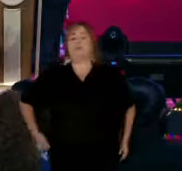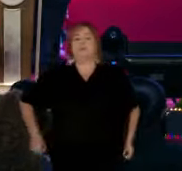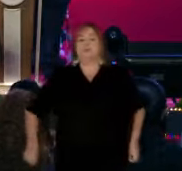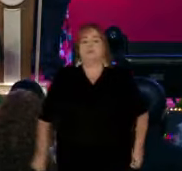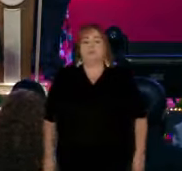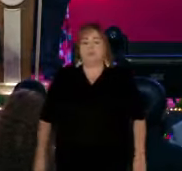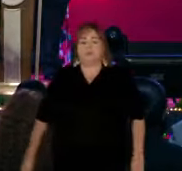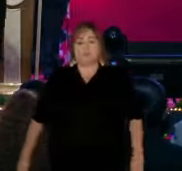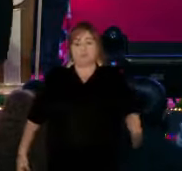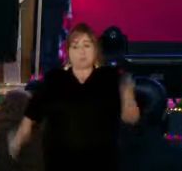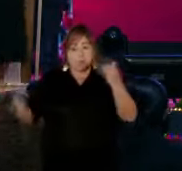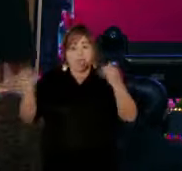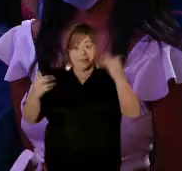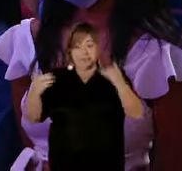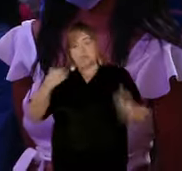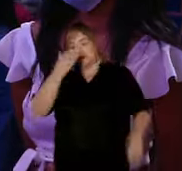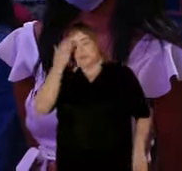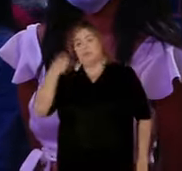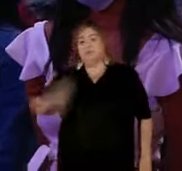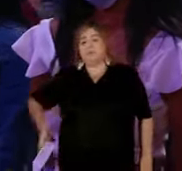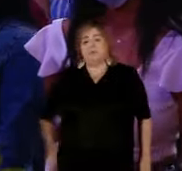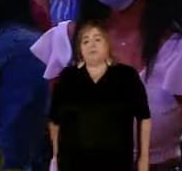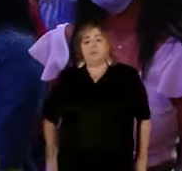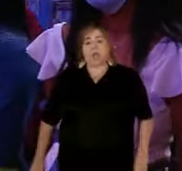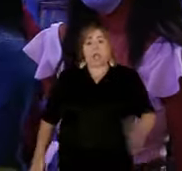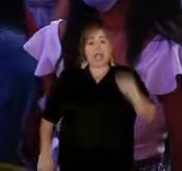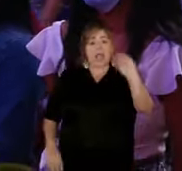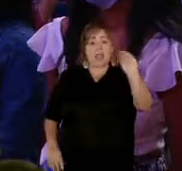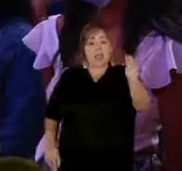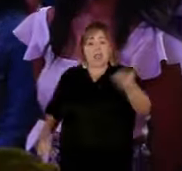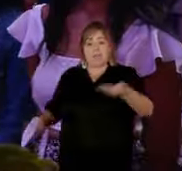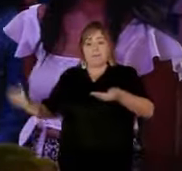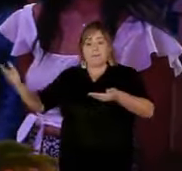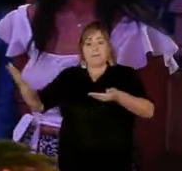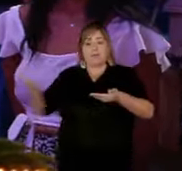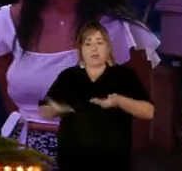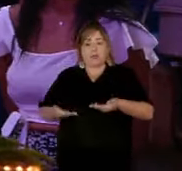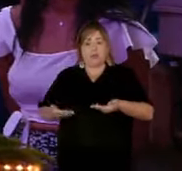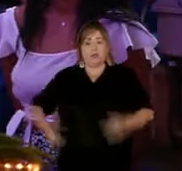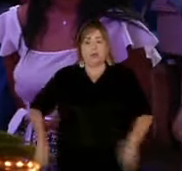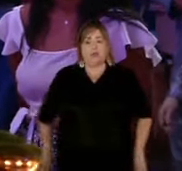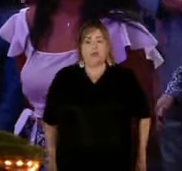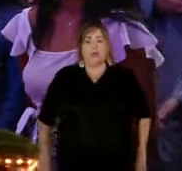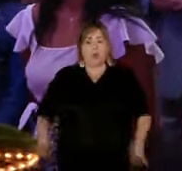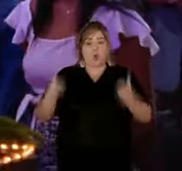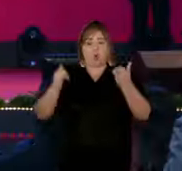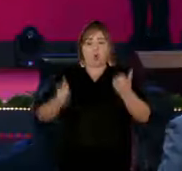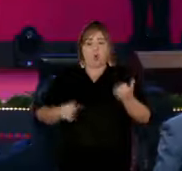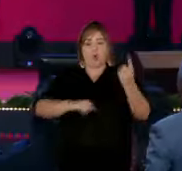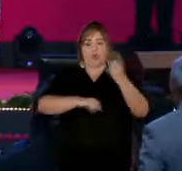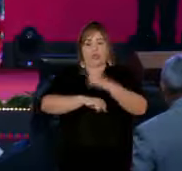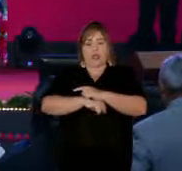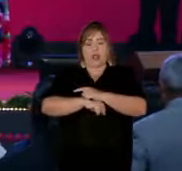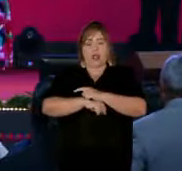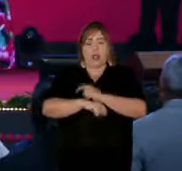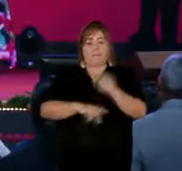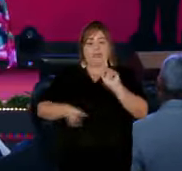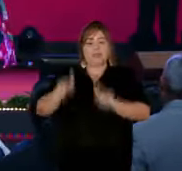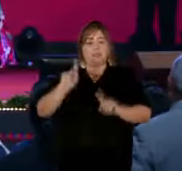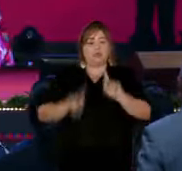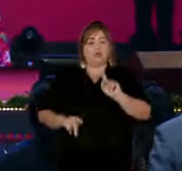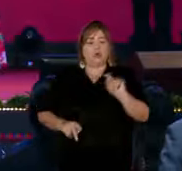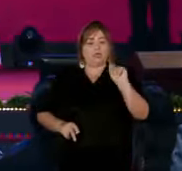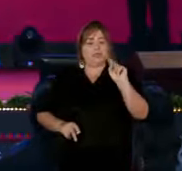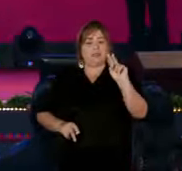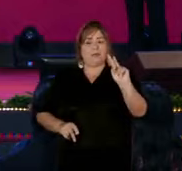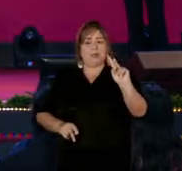si hay alguien más, yo te invito en este día. Y los que están a través de la televisión y la radio,